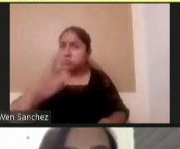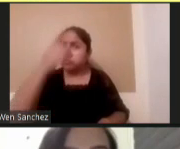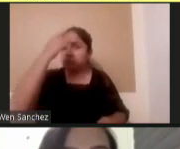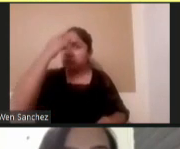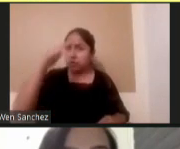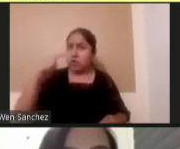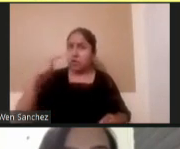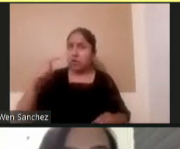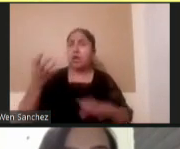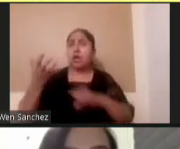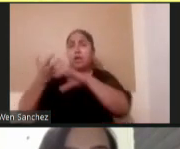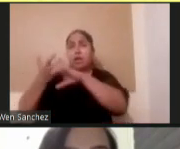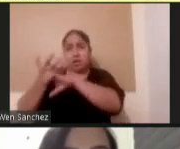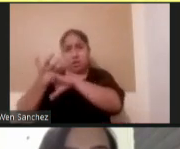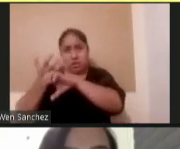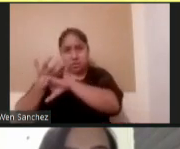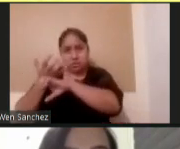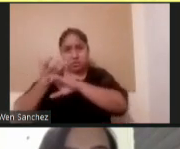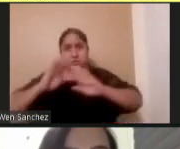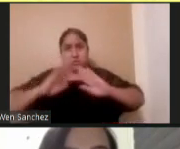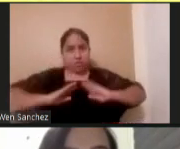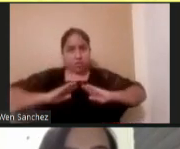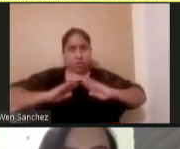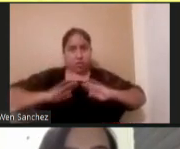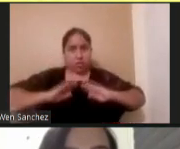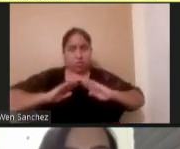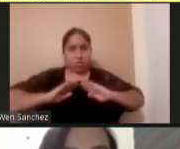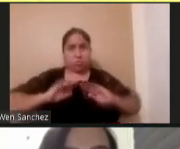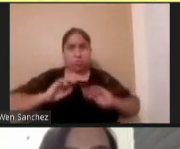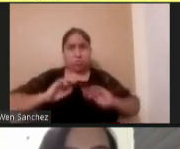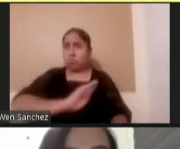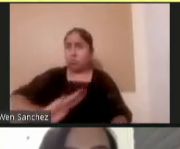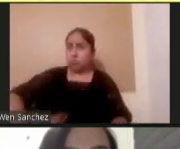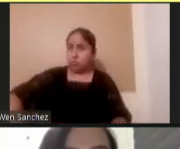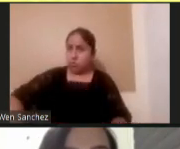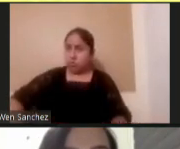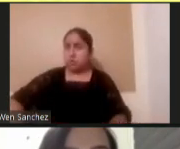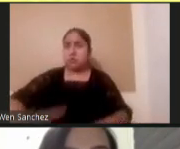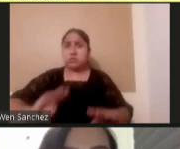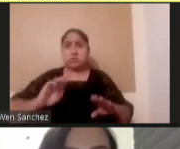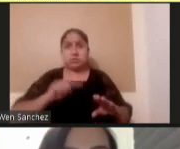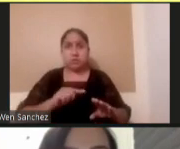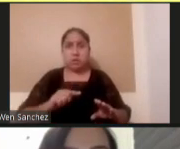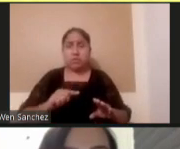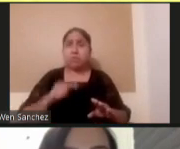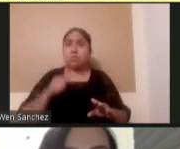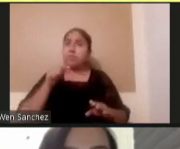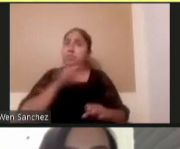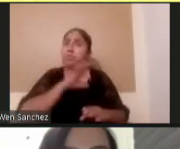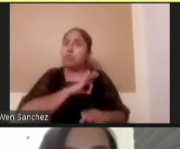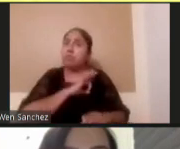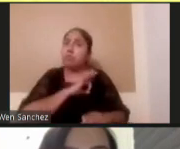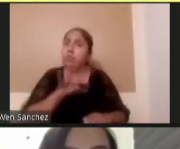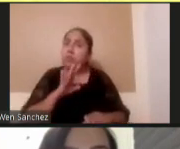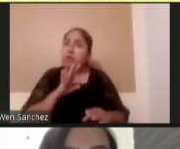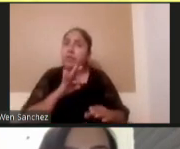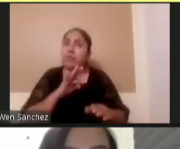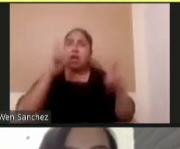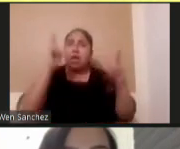y municipales que más pronto que tarde habrán de contener la violencia que hoy nos